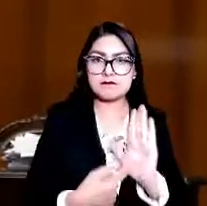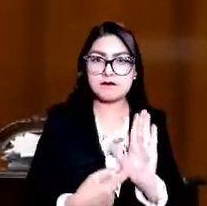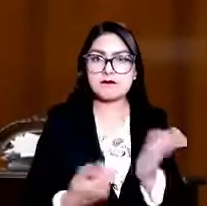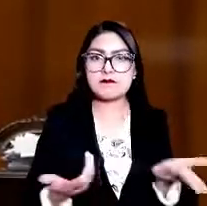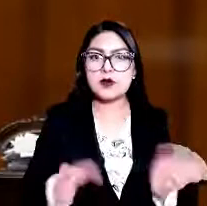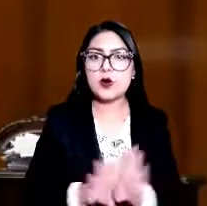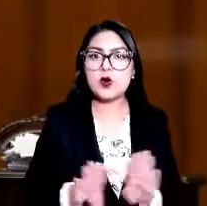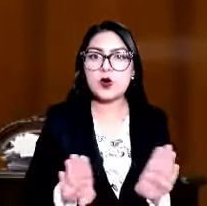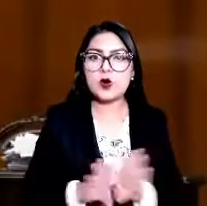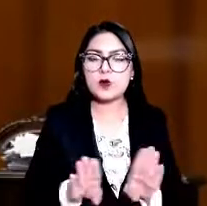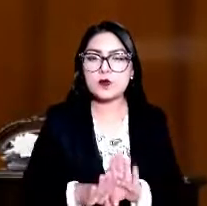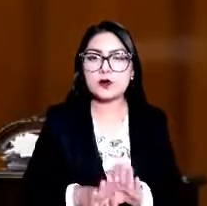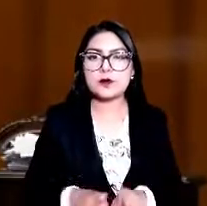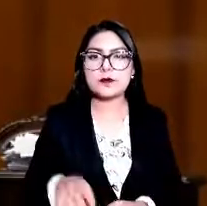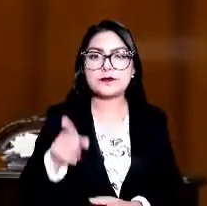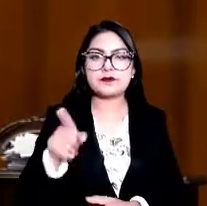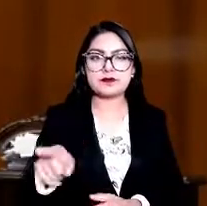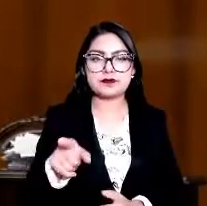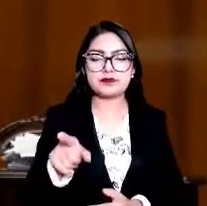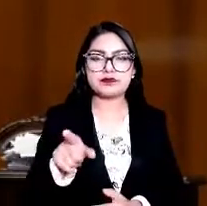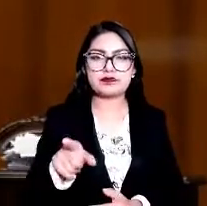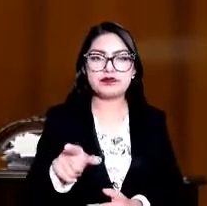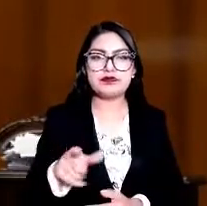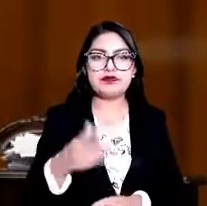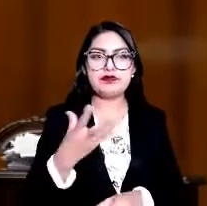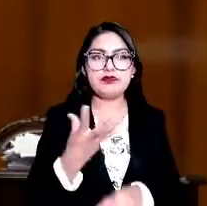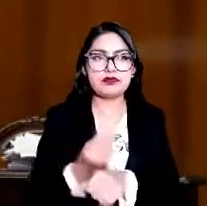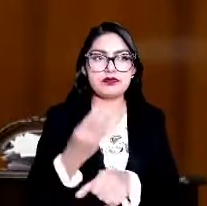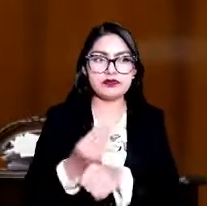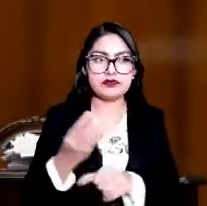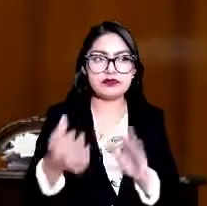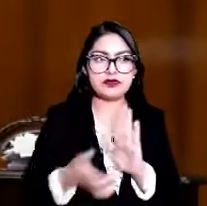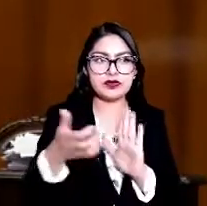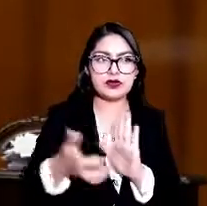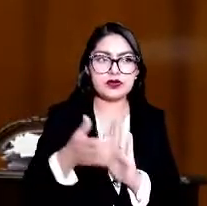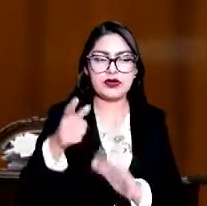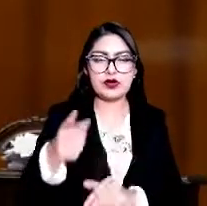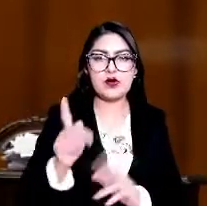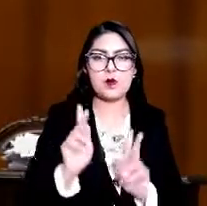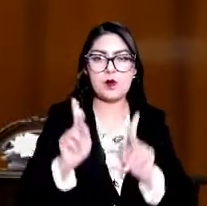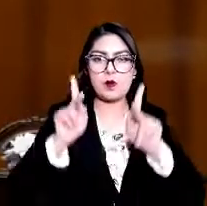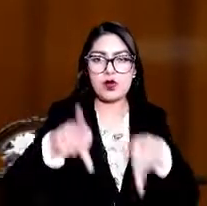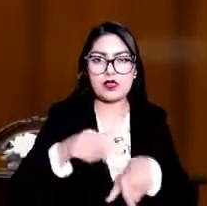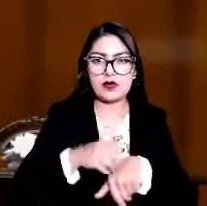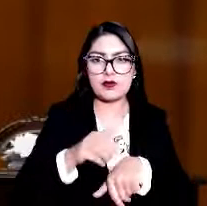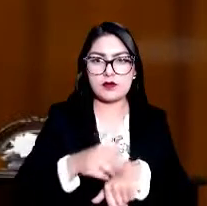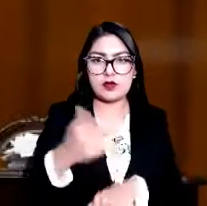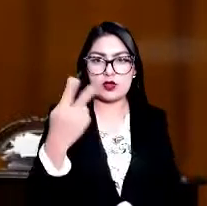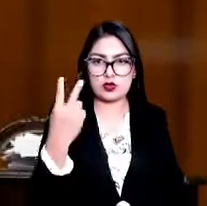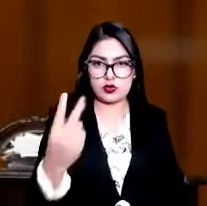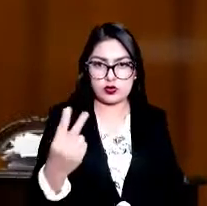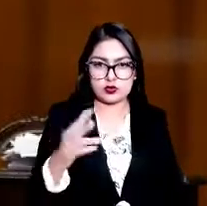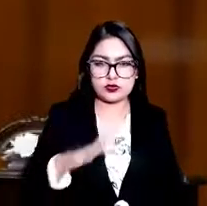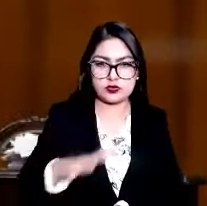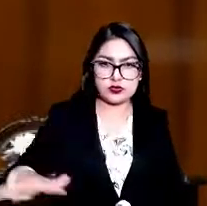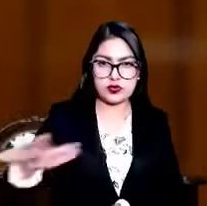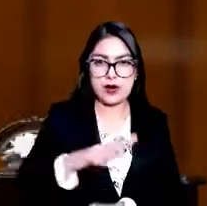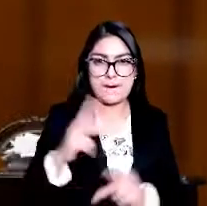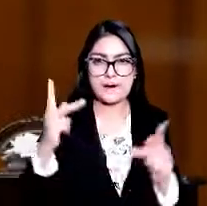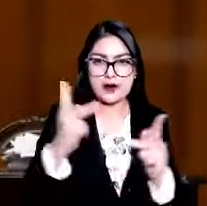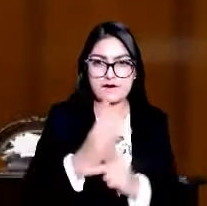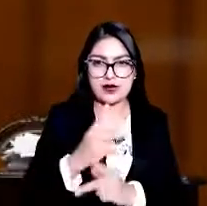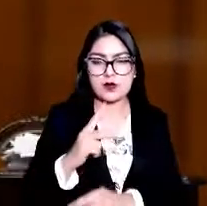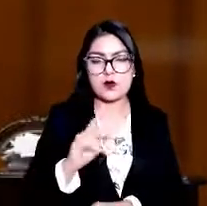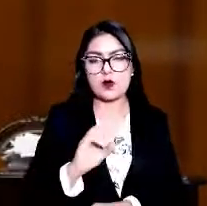se encuentra la reconstrucción del puente número 2 en Periférico Oriente. El